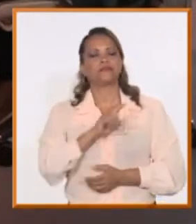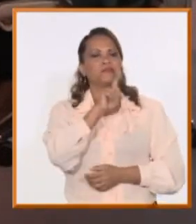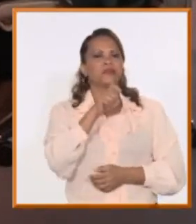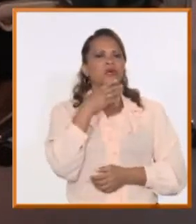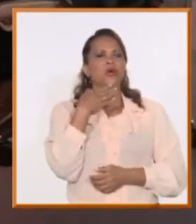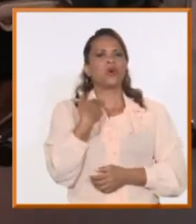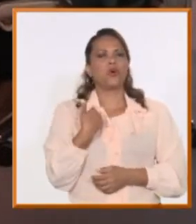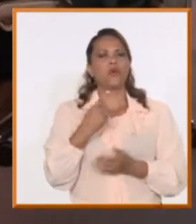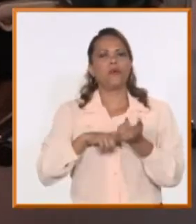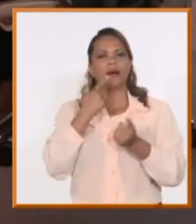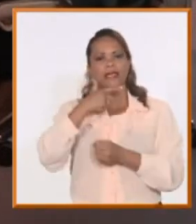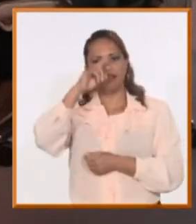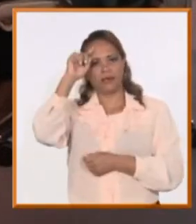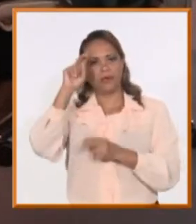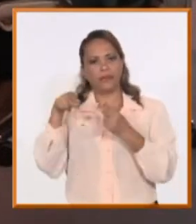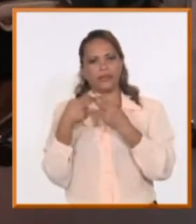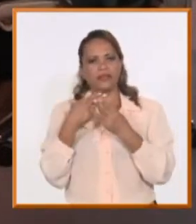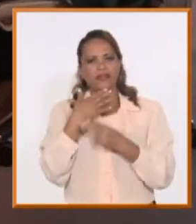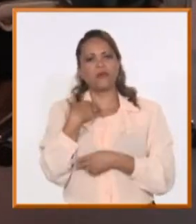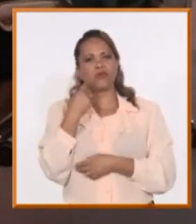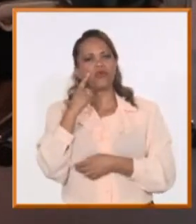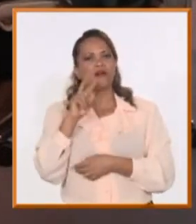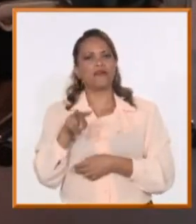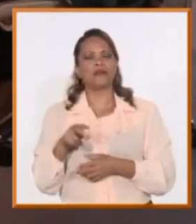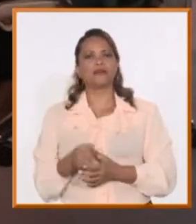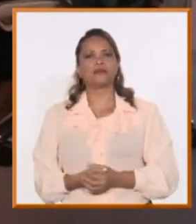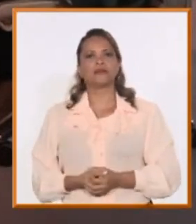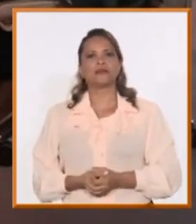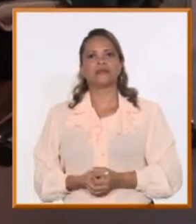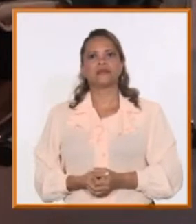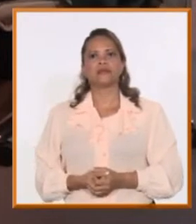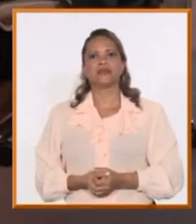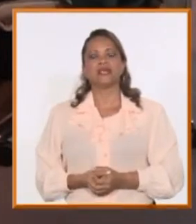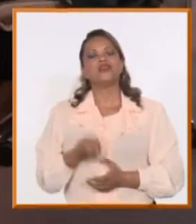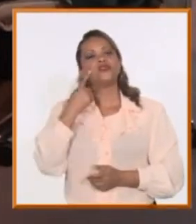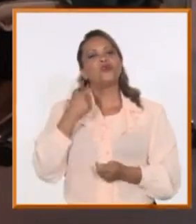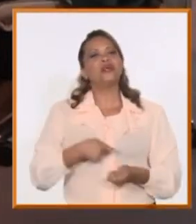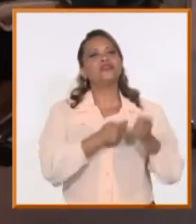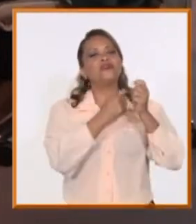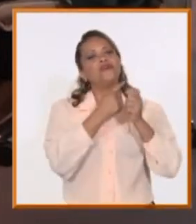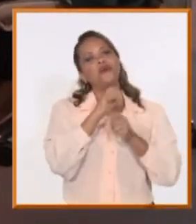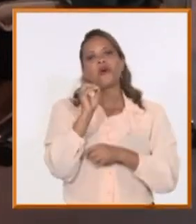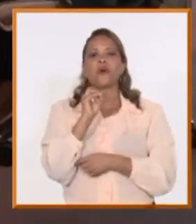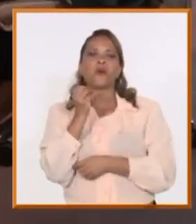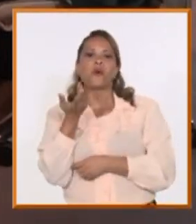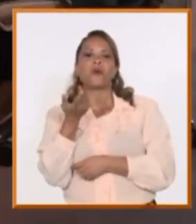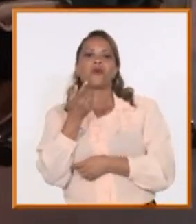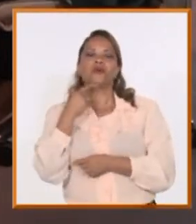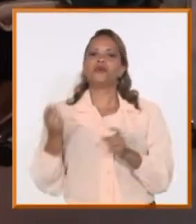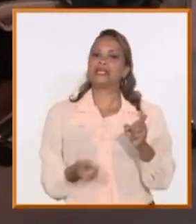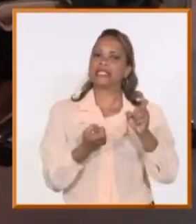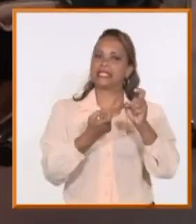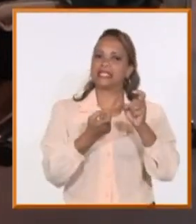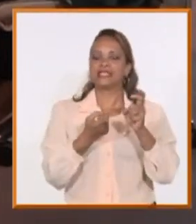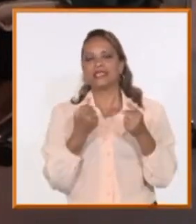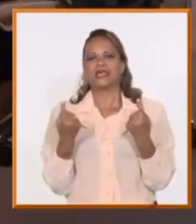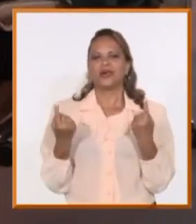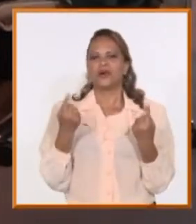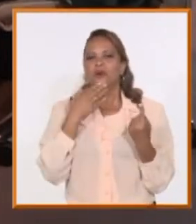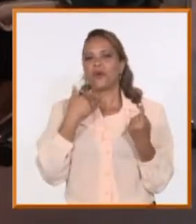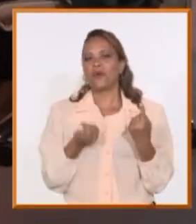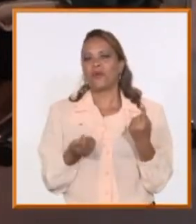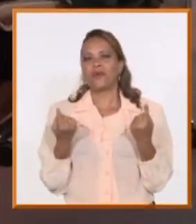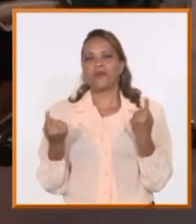Bueno, rápidamente, Randy, ¿Un arco de triunfo o una batalla de Waterloo? Va a ser, por